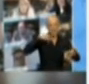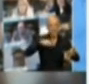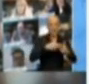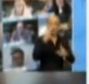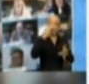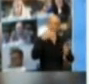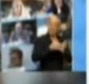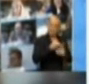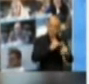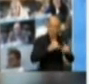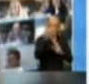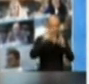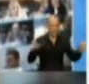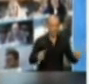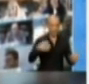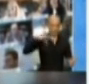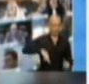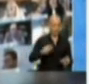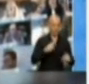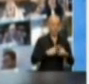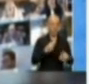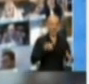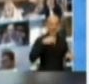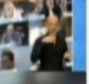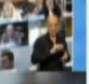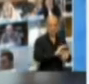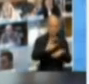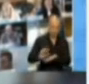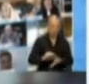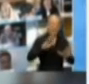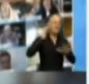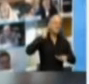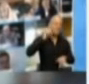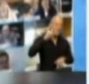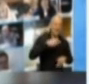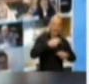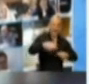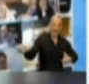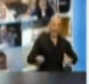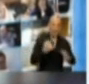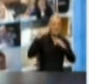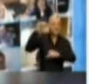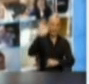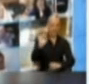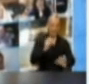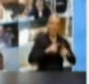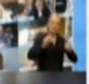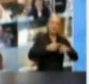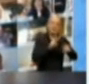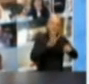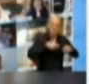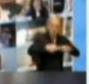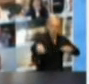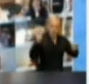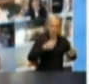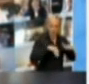respuesta a una situación, como les digo, tan compleja, tan grave, tan peligrosa para todos los argentinos. Una de las